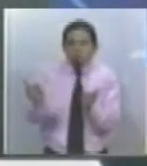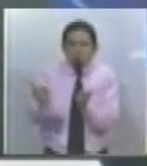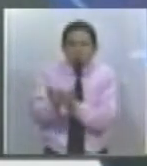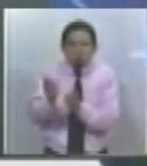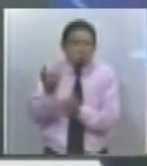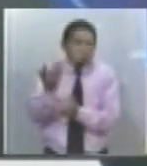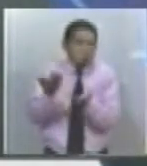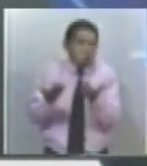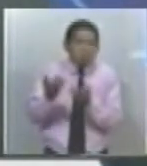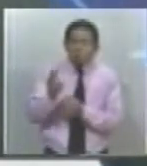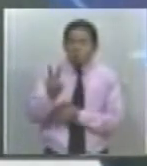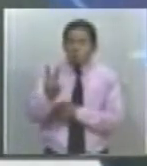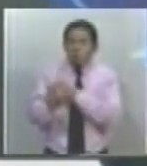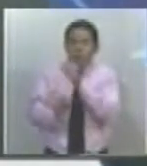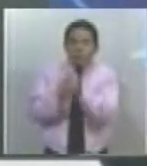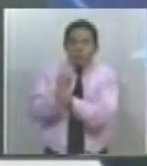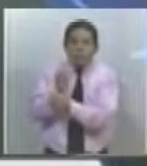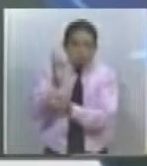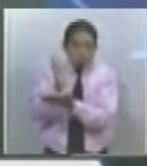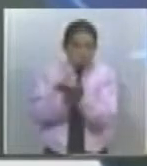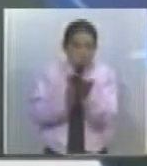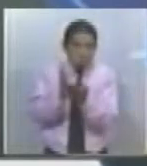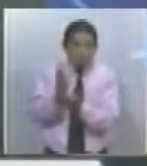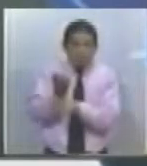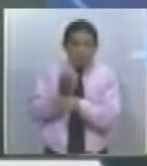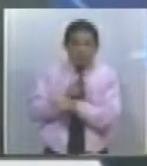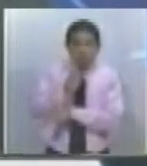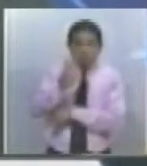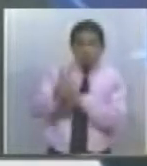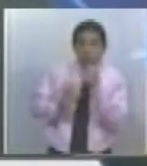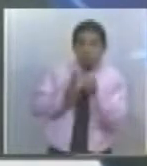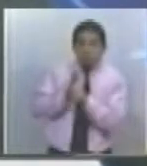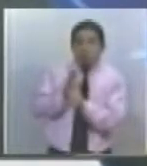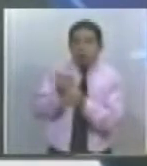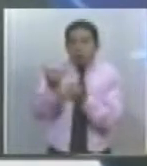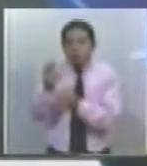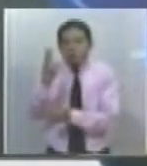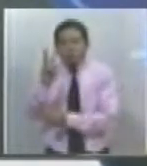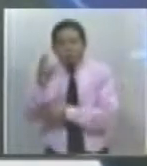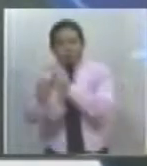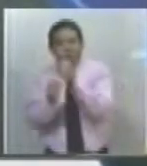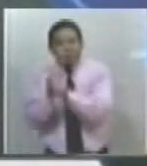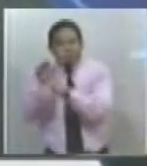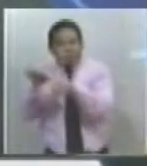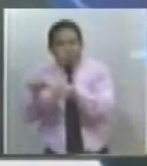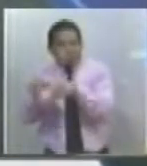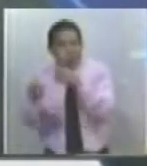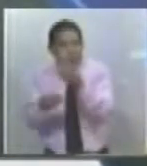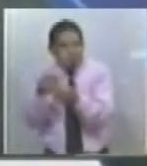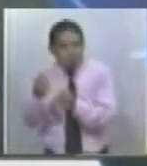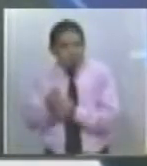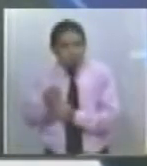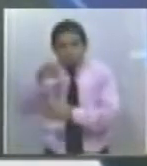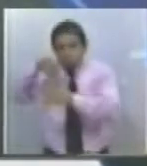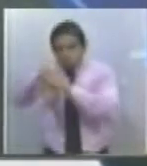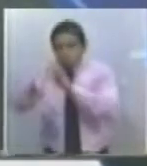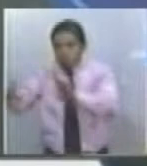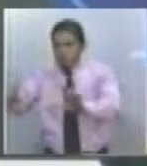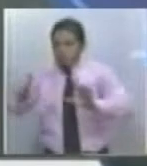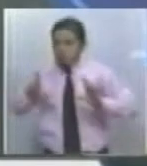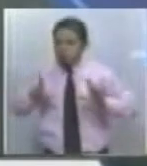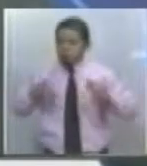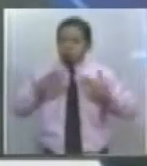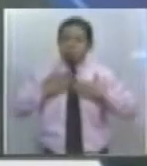más o menos de 2 años y medio, antes era de 3 años y ahora es de 2 años y medio, van a poder tener un tercer nivel y van a